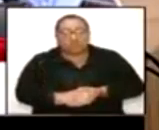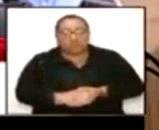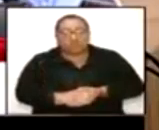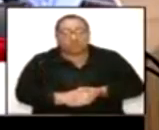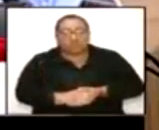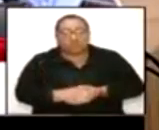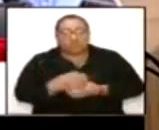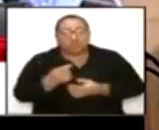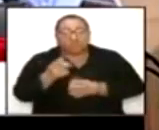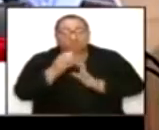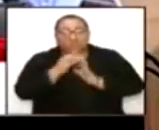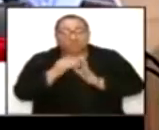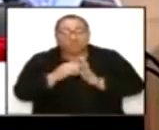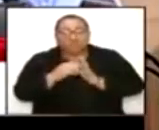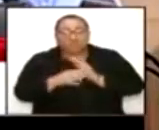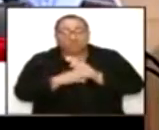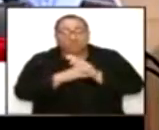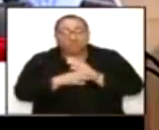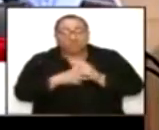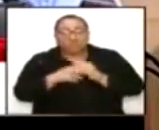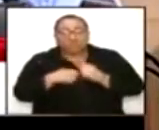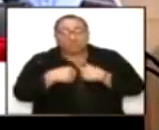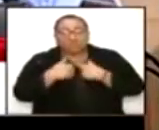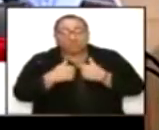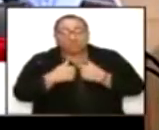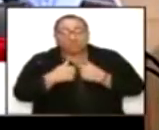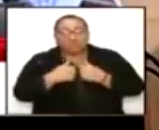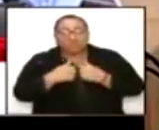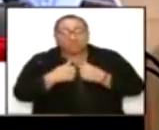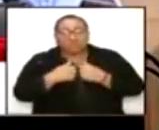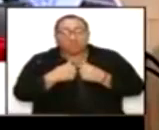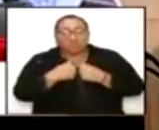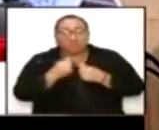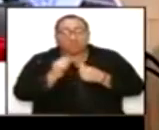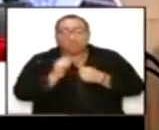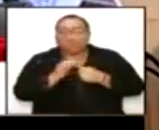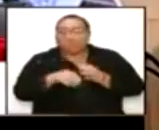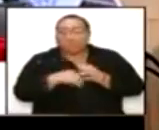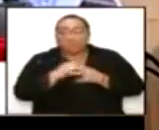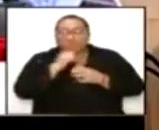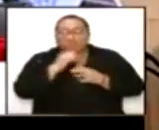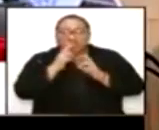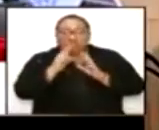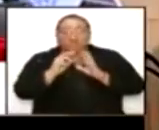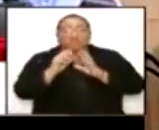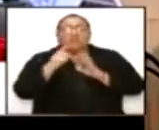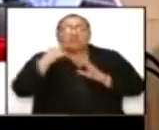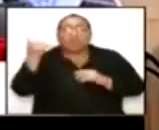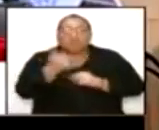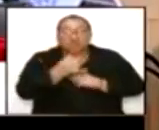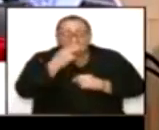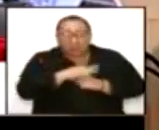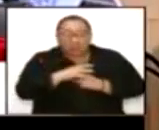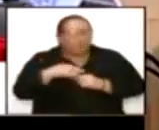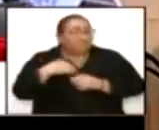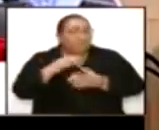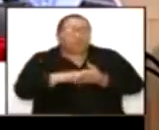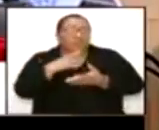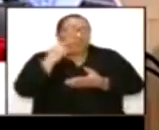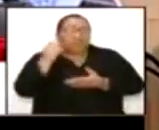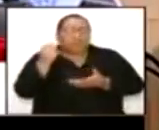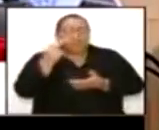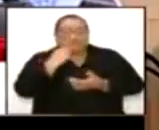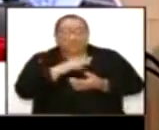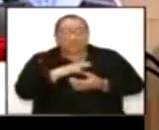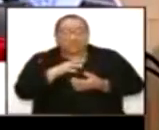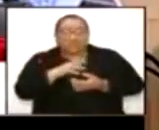argumentar la defensa de la vida avalando violación sexual a menores. No comprendo.